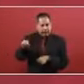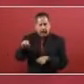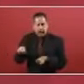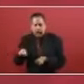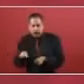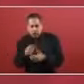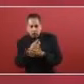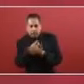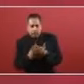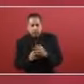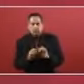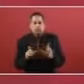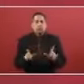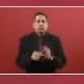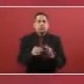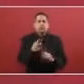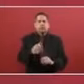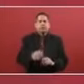esto, básicamente.